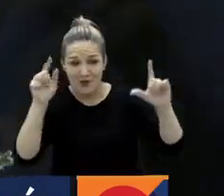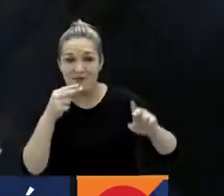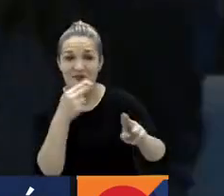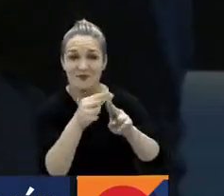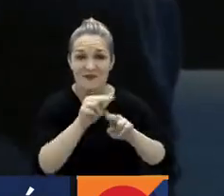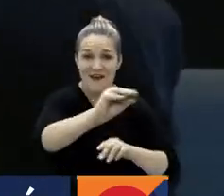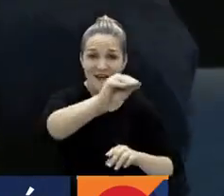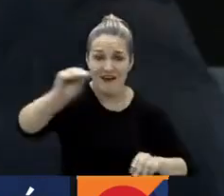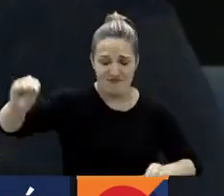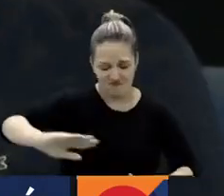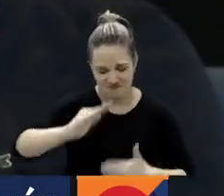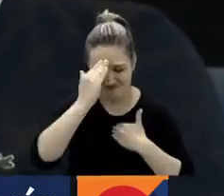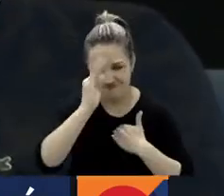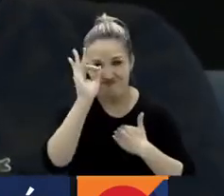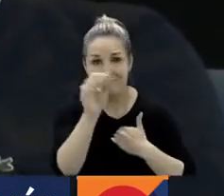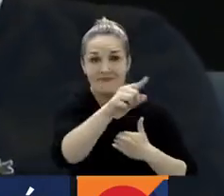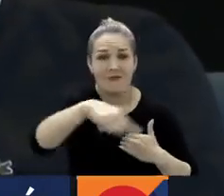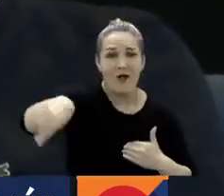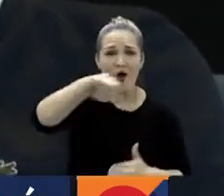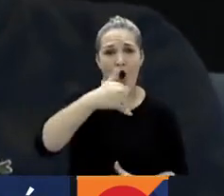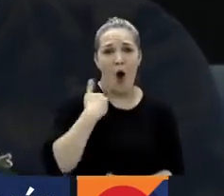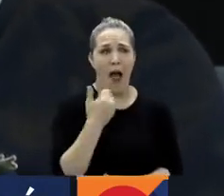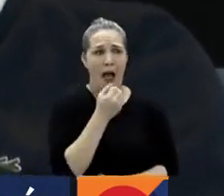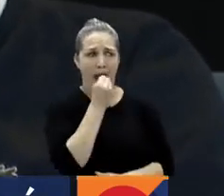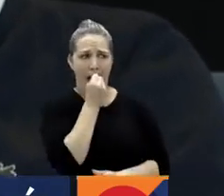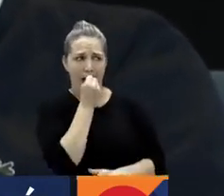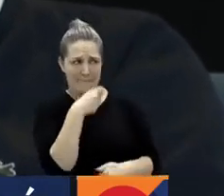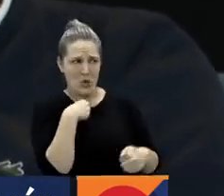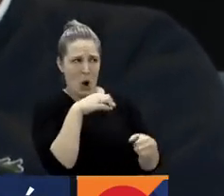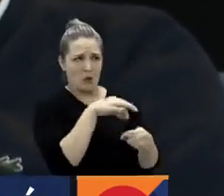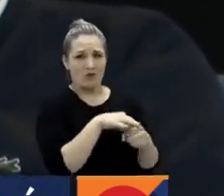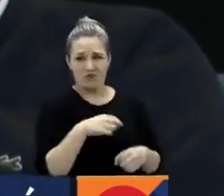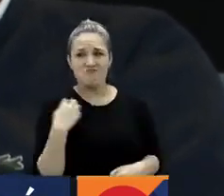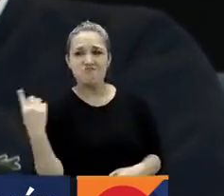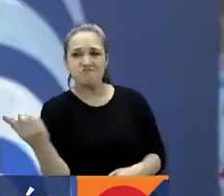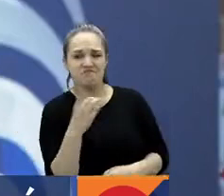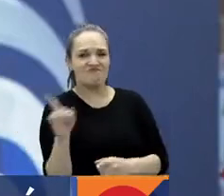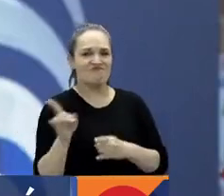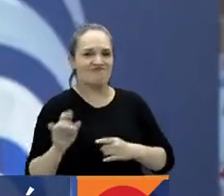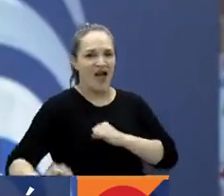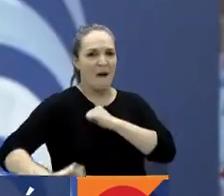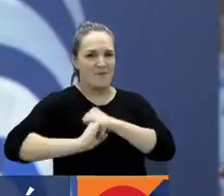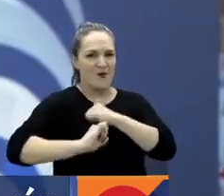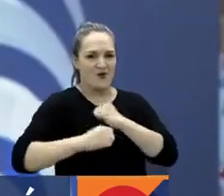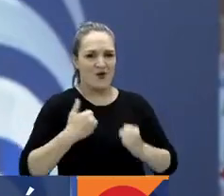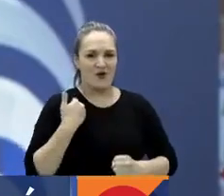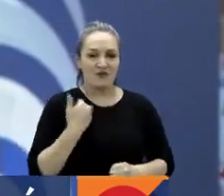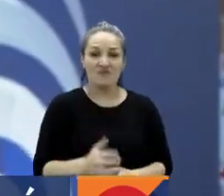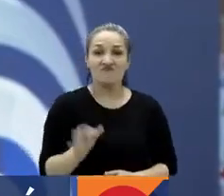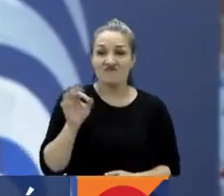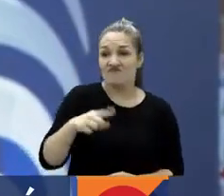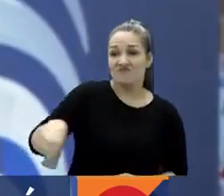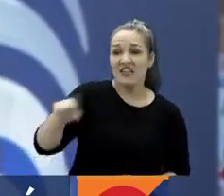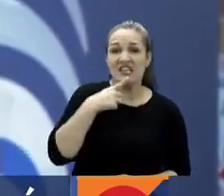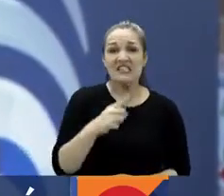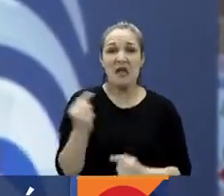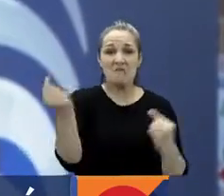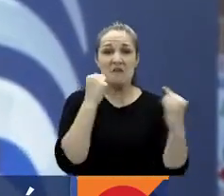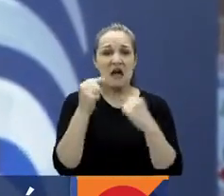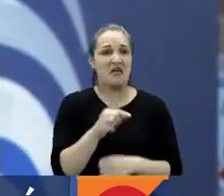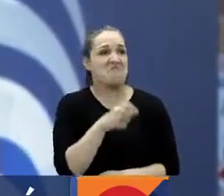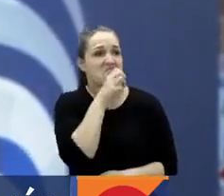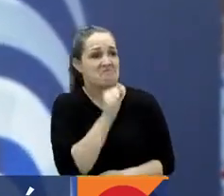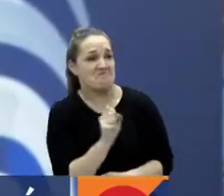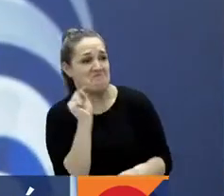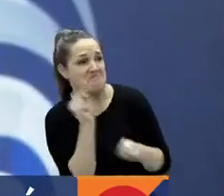elecciones. Afirma que a los jóvenes les da pena decir que votarán por él, pero que siente su respaldo. Me califican de viejo, de